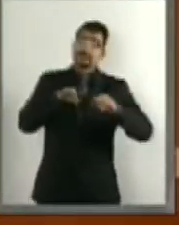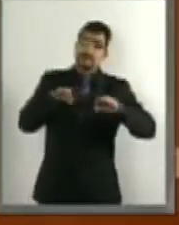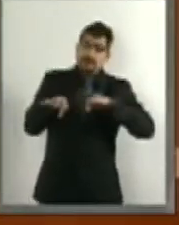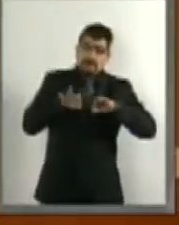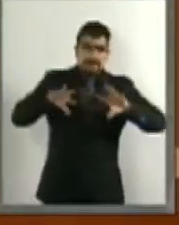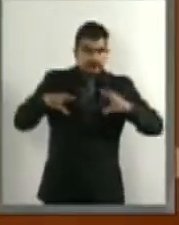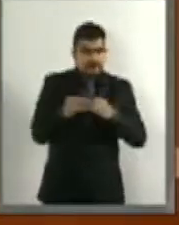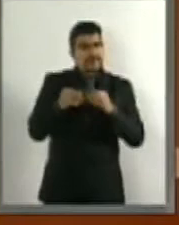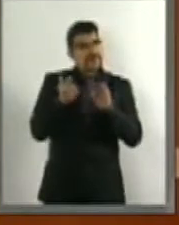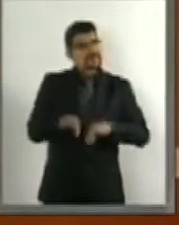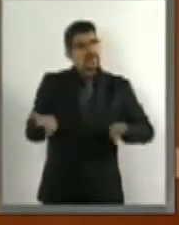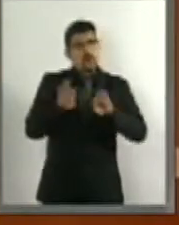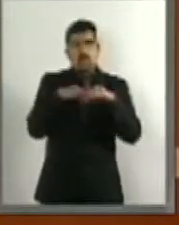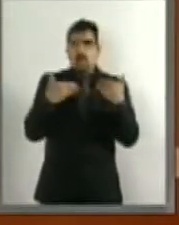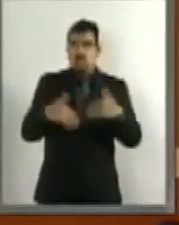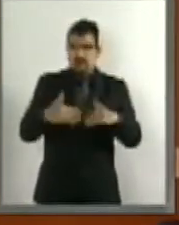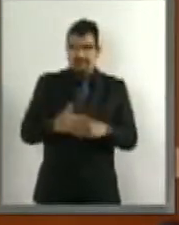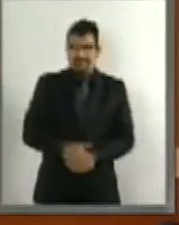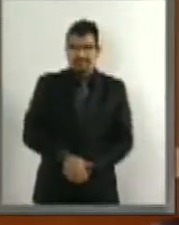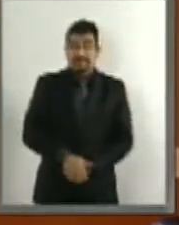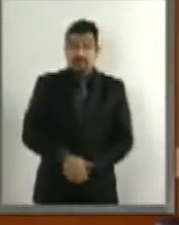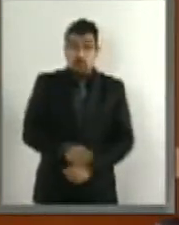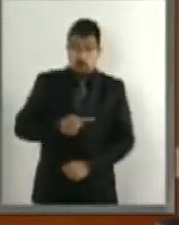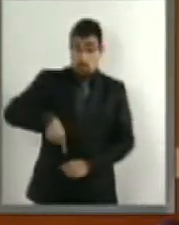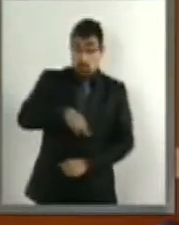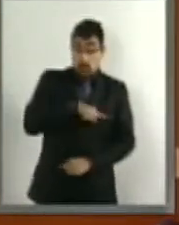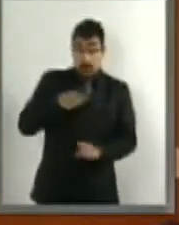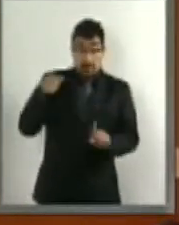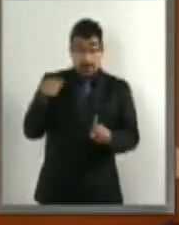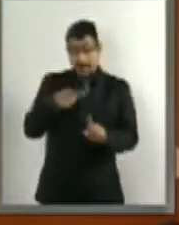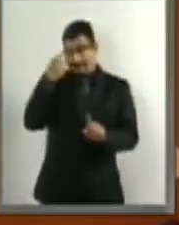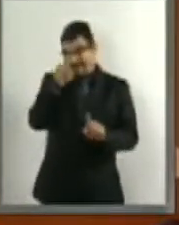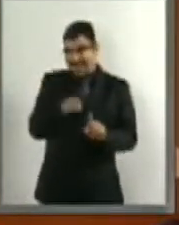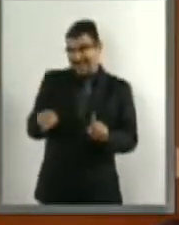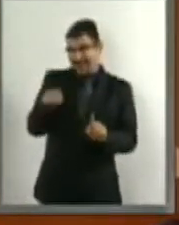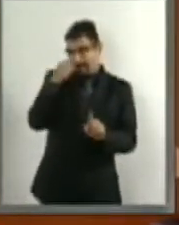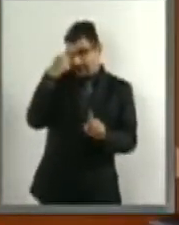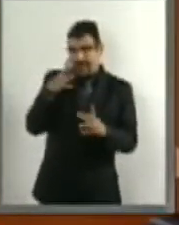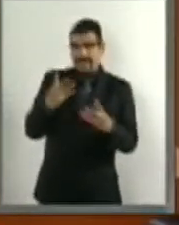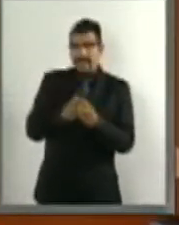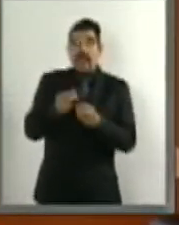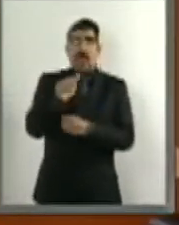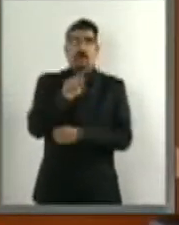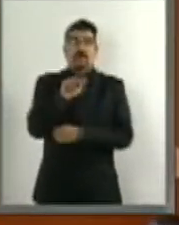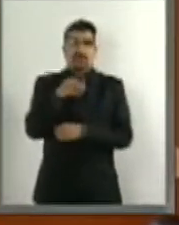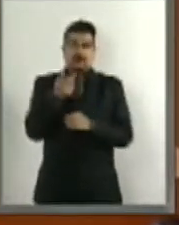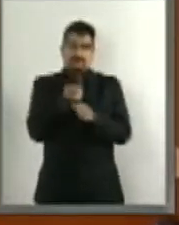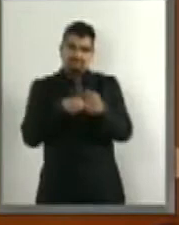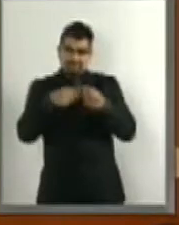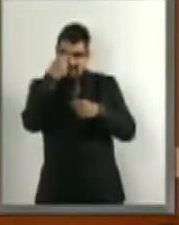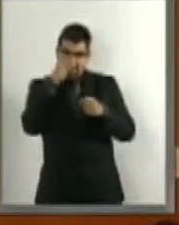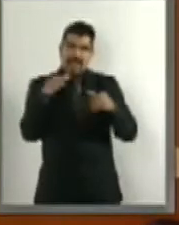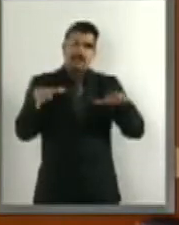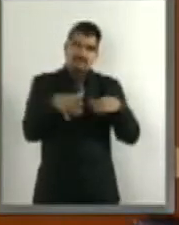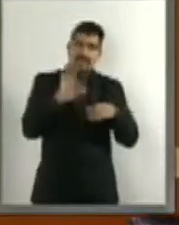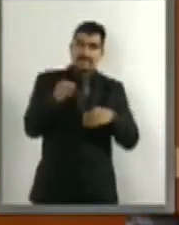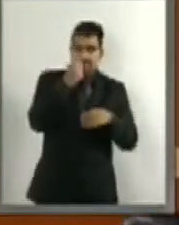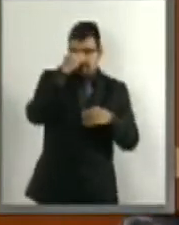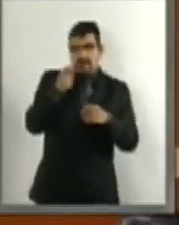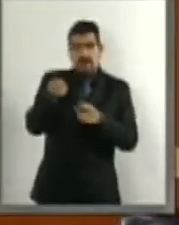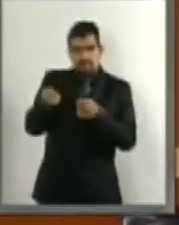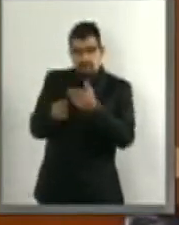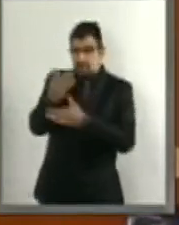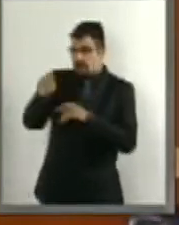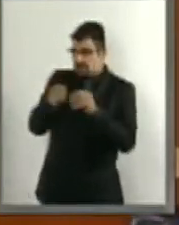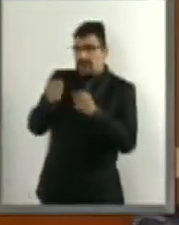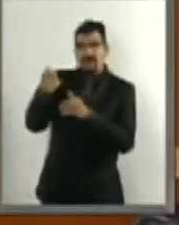más relevantes. Incrementamos las facultades fiscalizadoras de la Auditoría Superior de la Federación, creamos un nuevo mecanismo para atender las